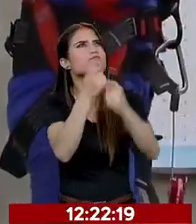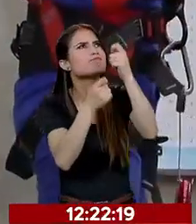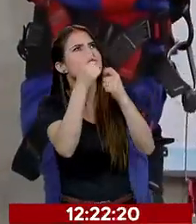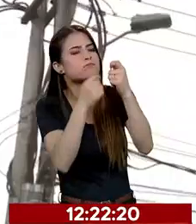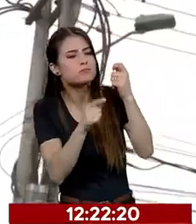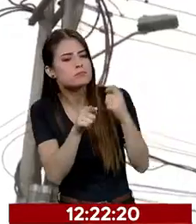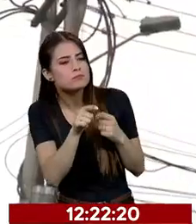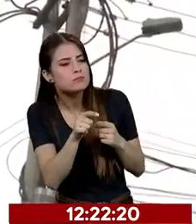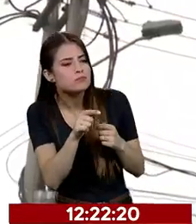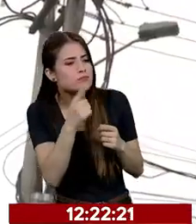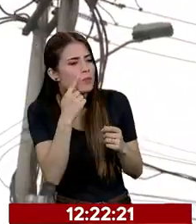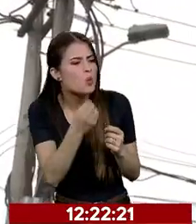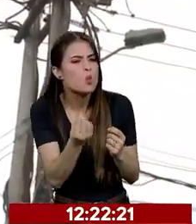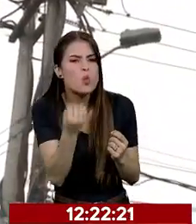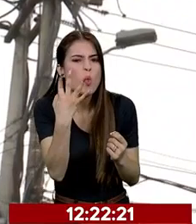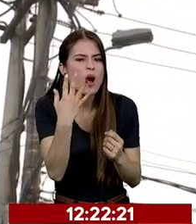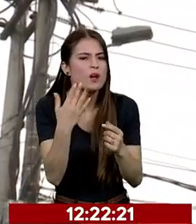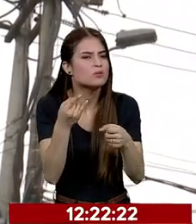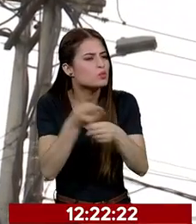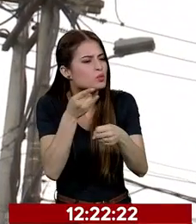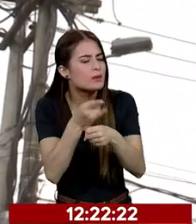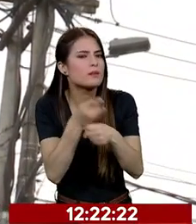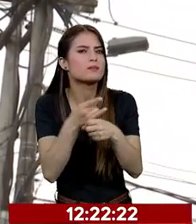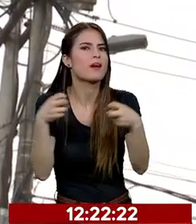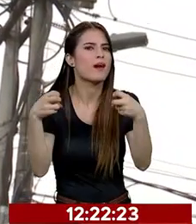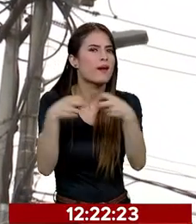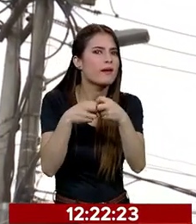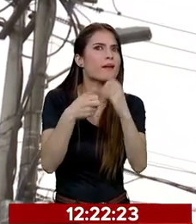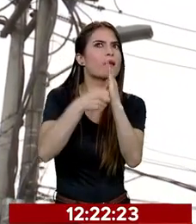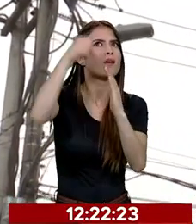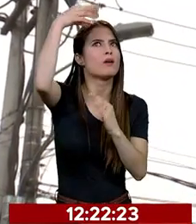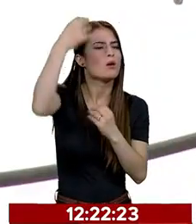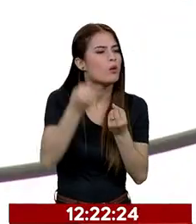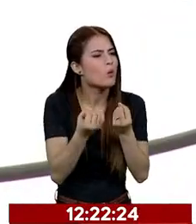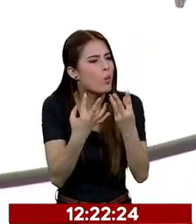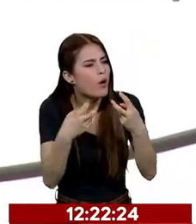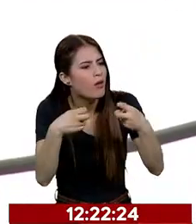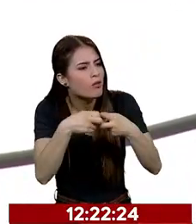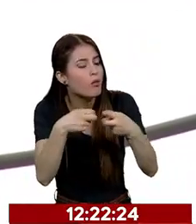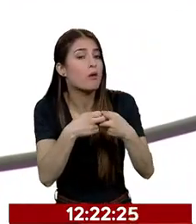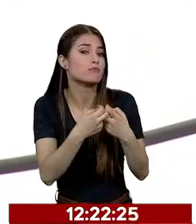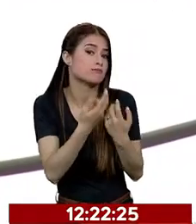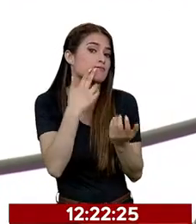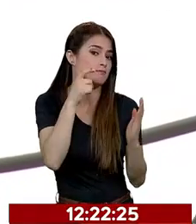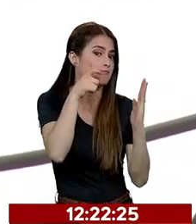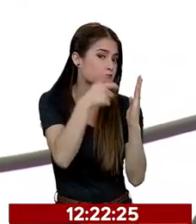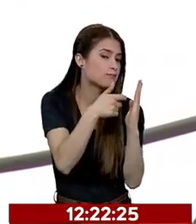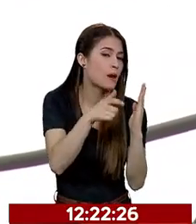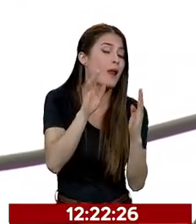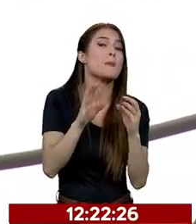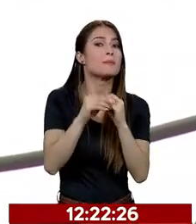recuerda a sus clientes que en www.enel.com.co pueden obtener su factura virtual.